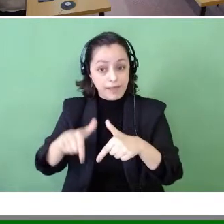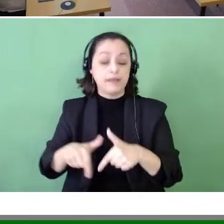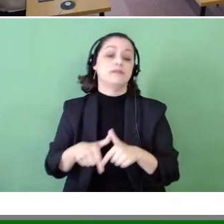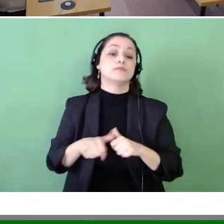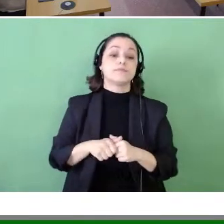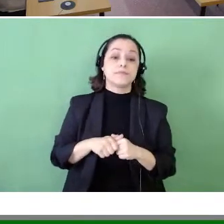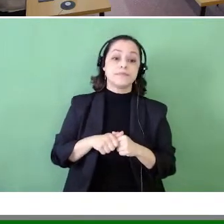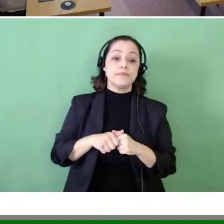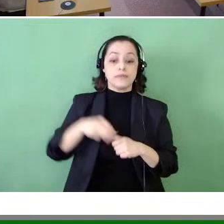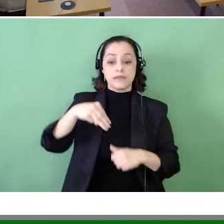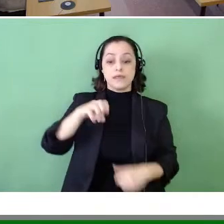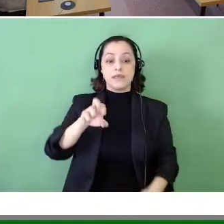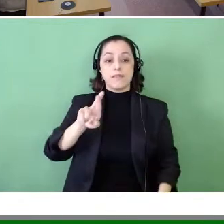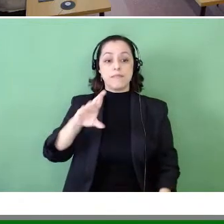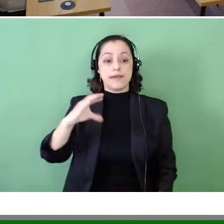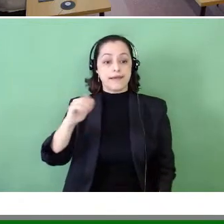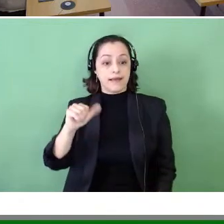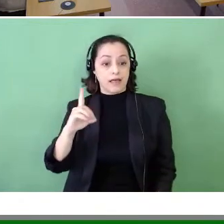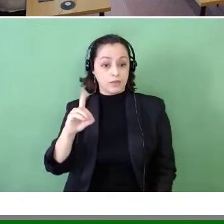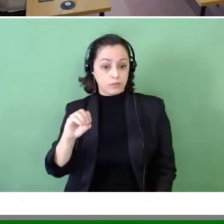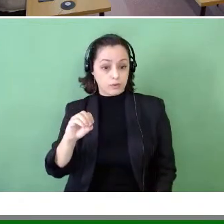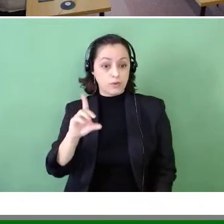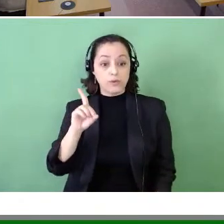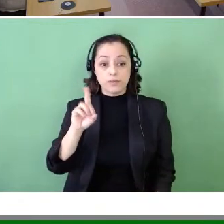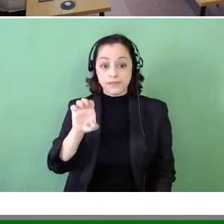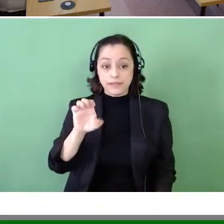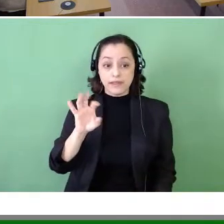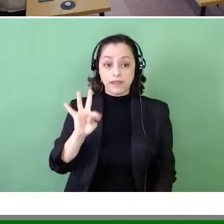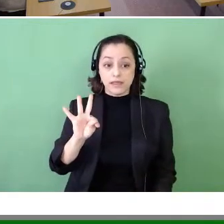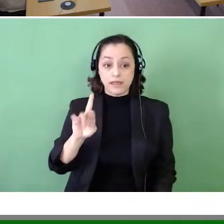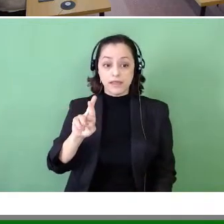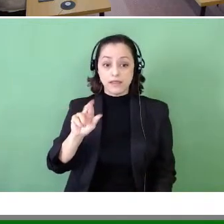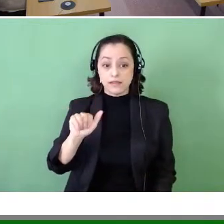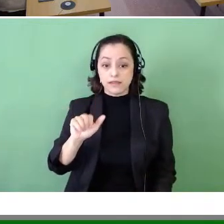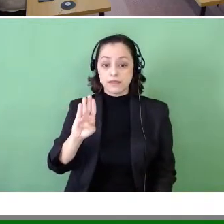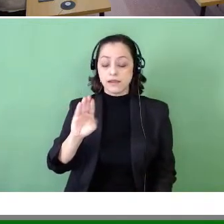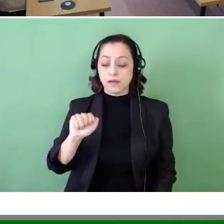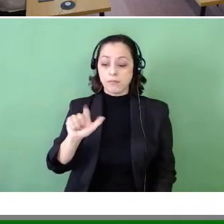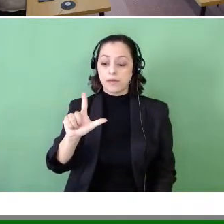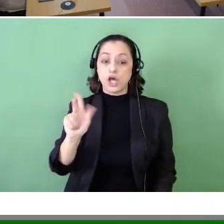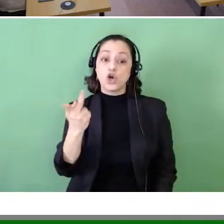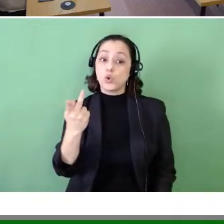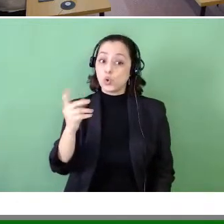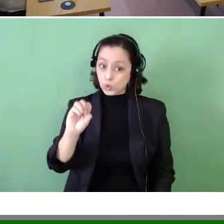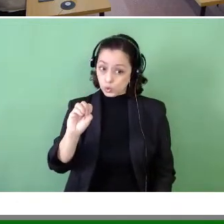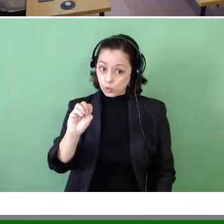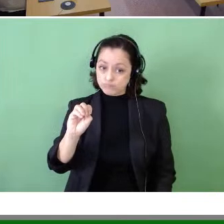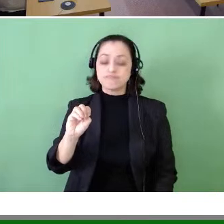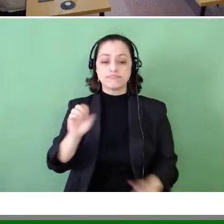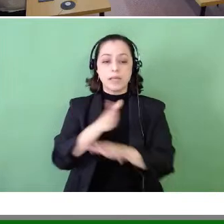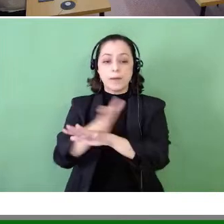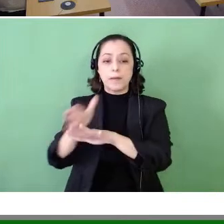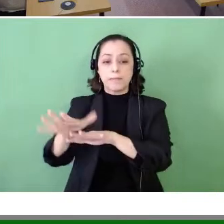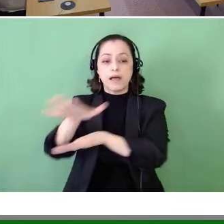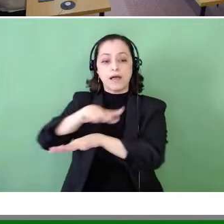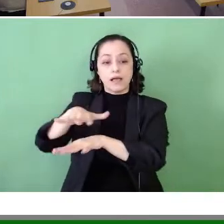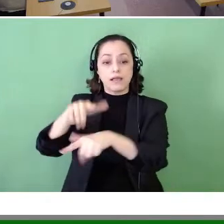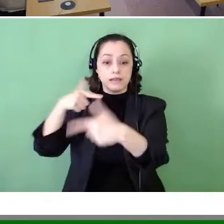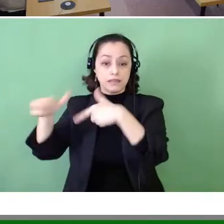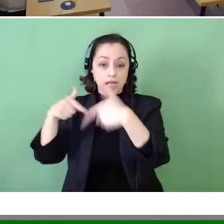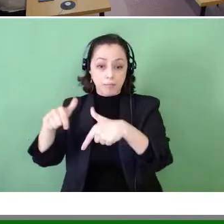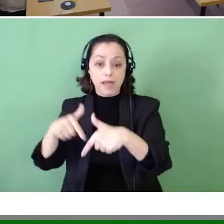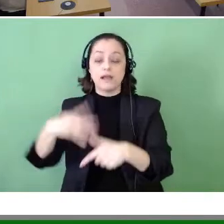de intérpretes y traductores. Encontramos muchos trabajos que decían de interpretación, entonces en la